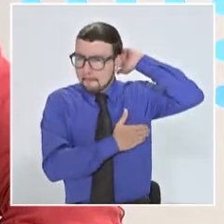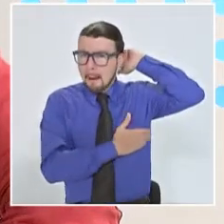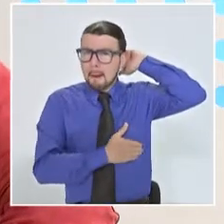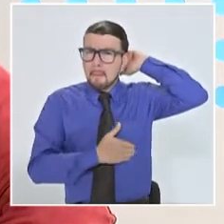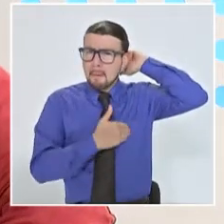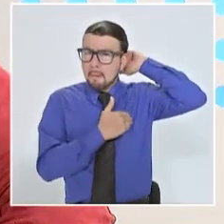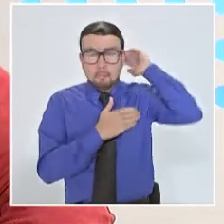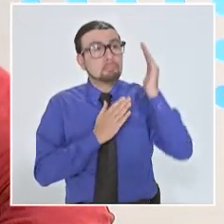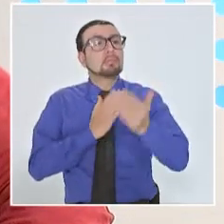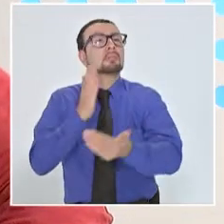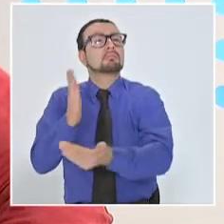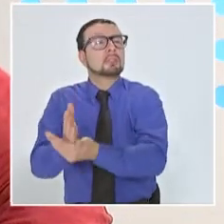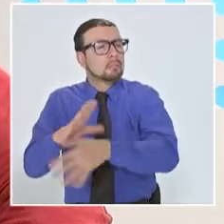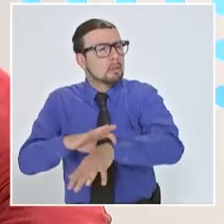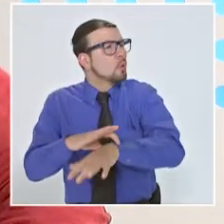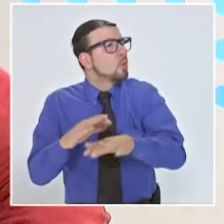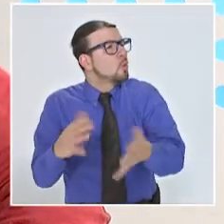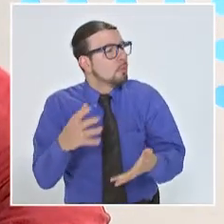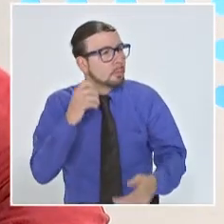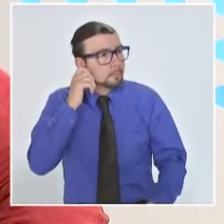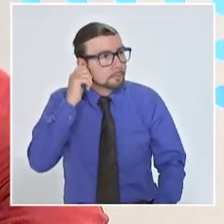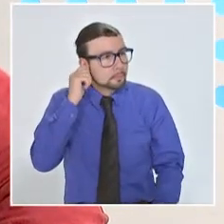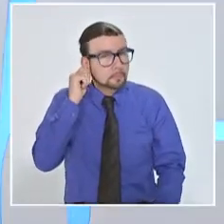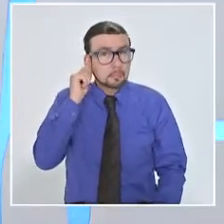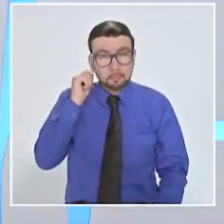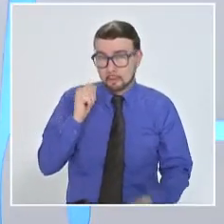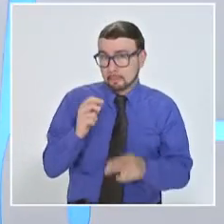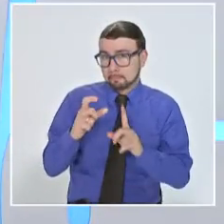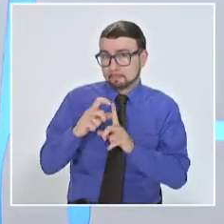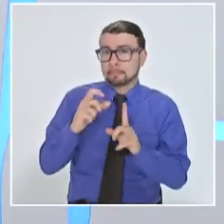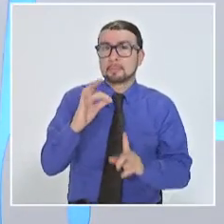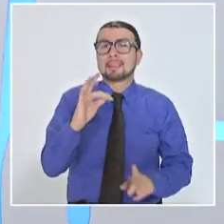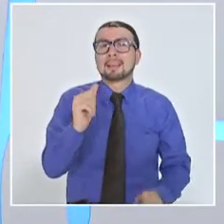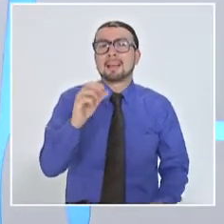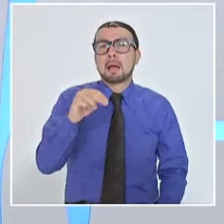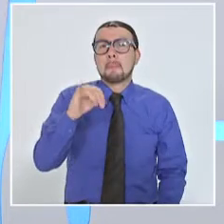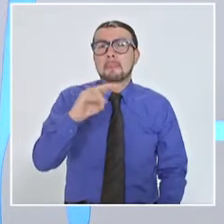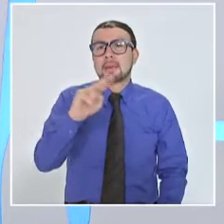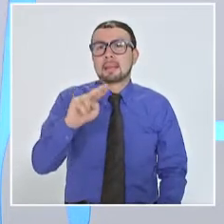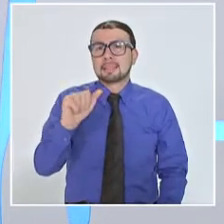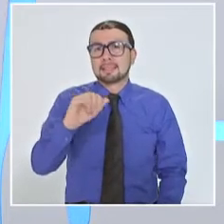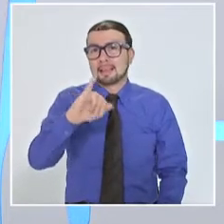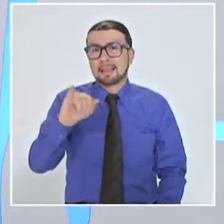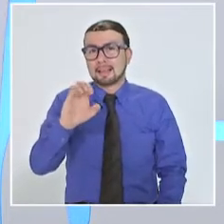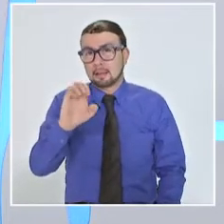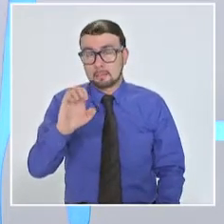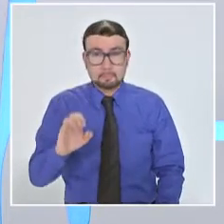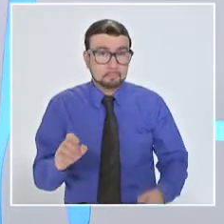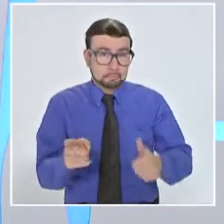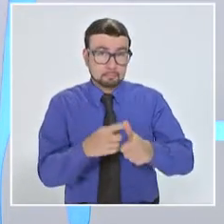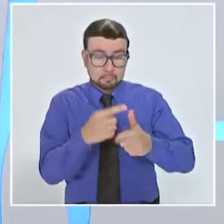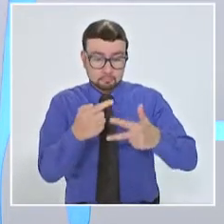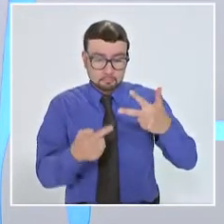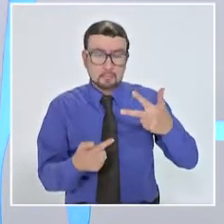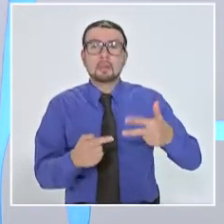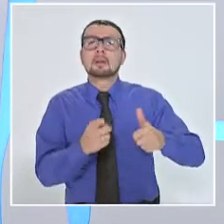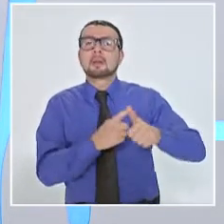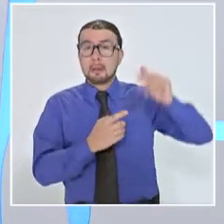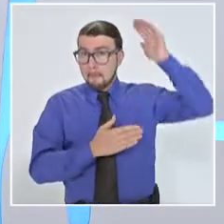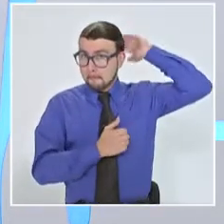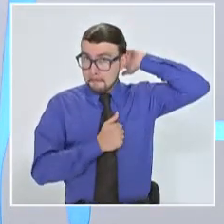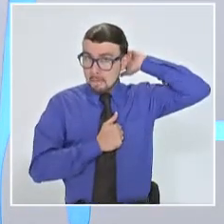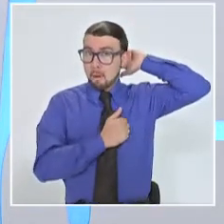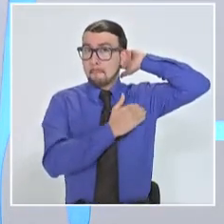en la consulta. Cuando hablamos de tamizaje, hay 3 componentes del tamizaje. El primero es el autoexamen, el segundo, el